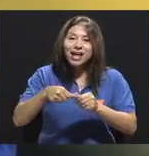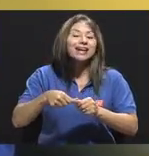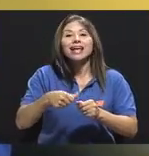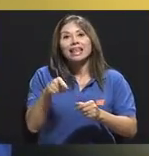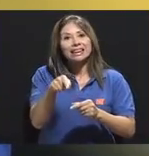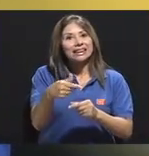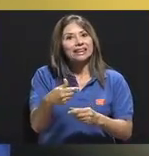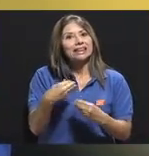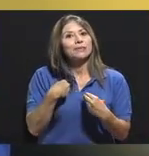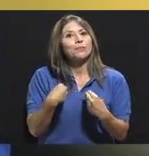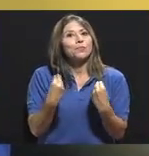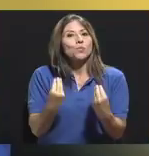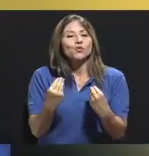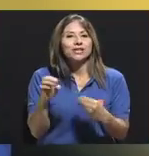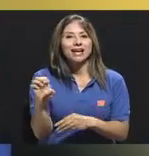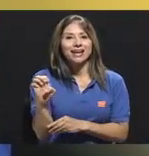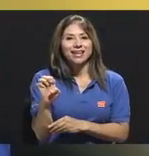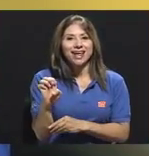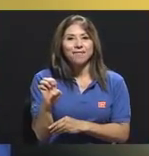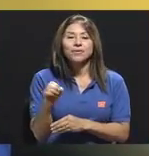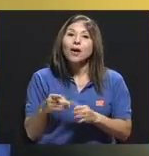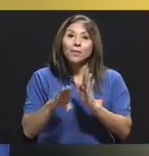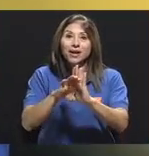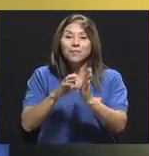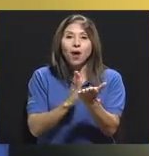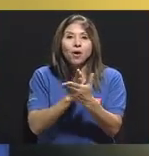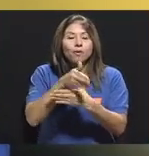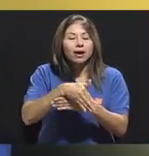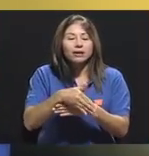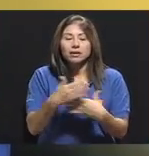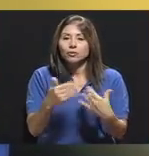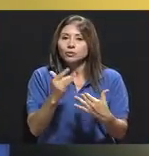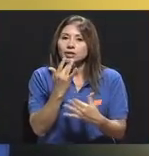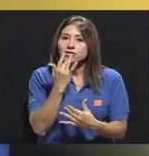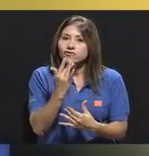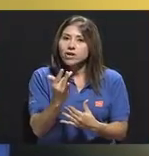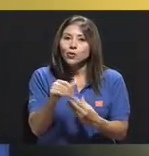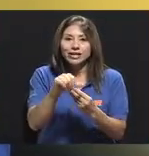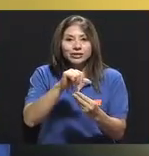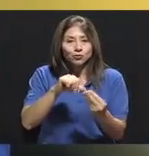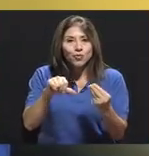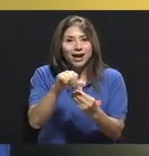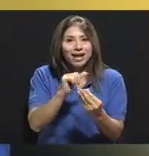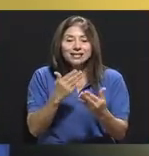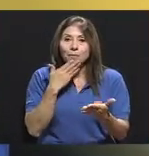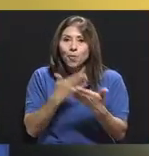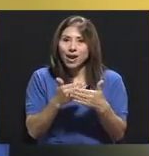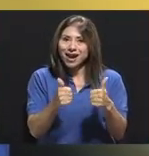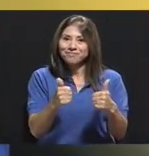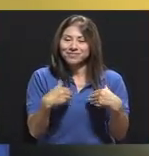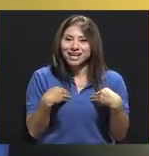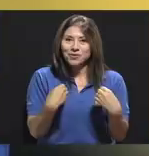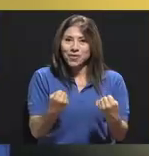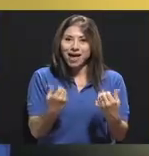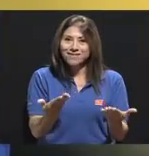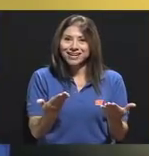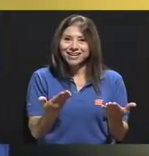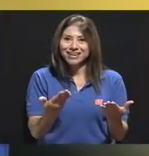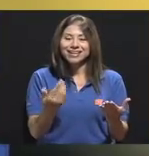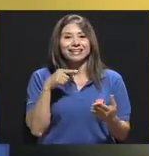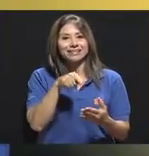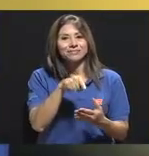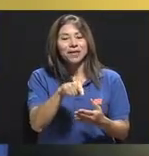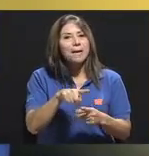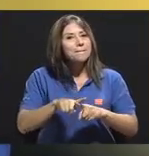de que como el aguacate que es tan rico y tan y hablamos que es una grasa buena entendamos así una grasa saludable verdad por el tipo de ácidos grasos que